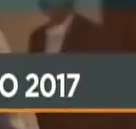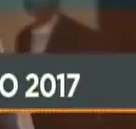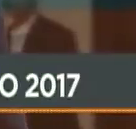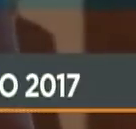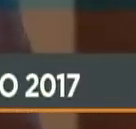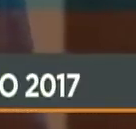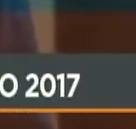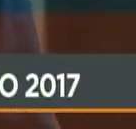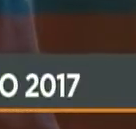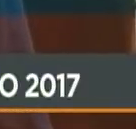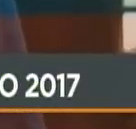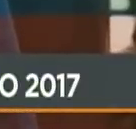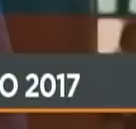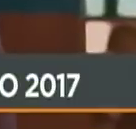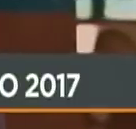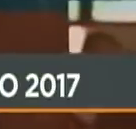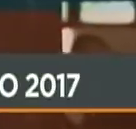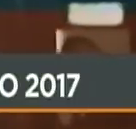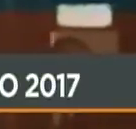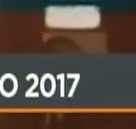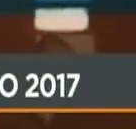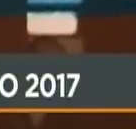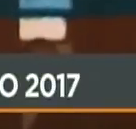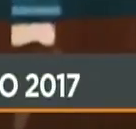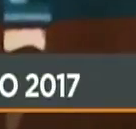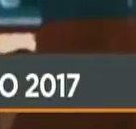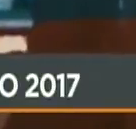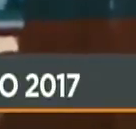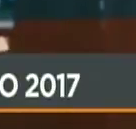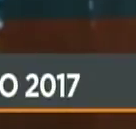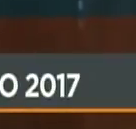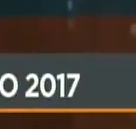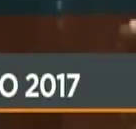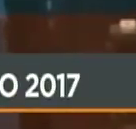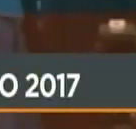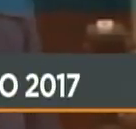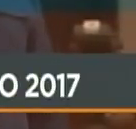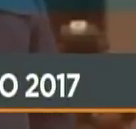días un bono de Reyes de 500.000 bolívares a